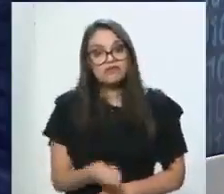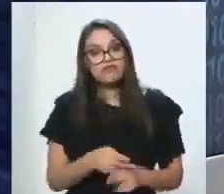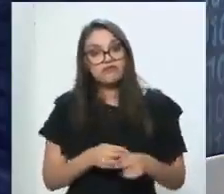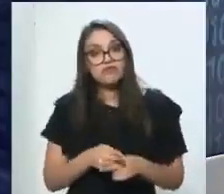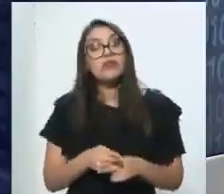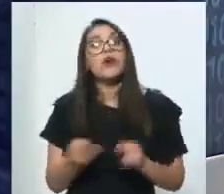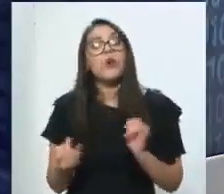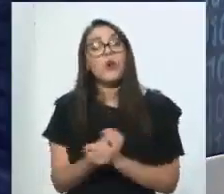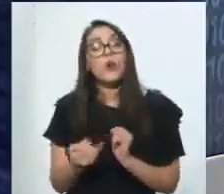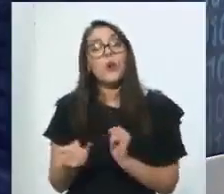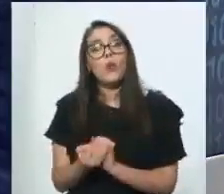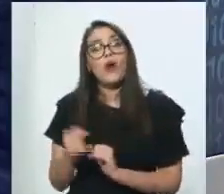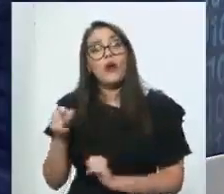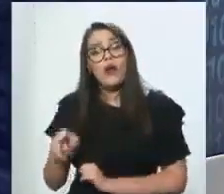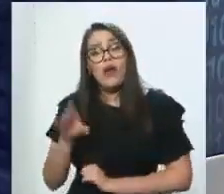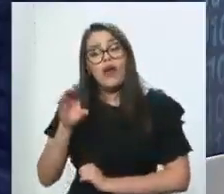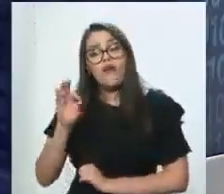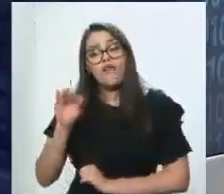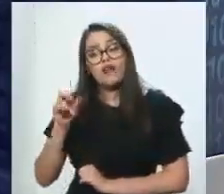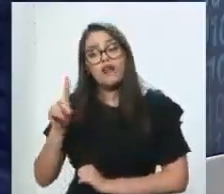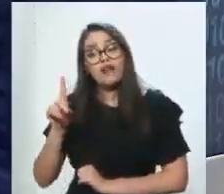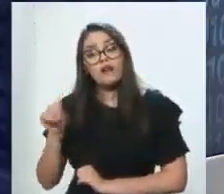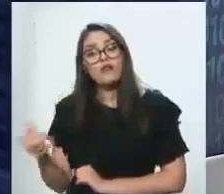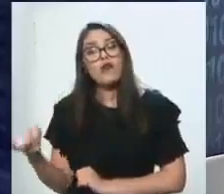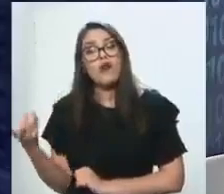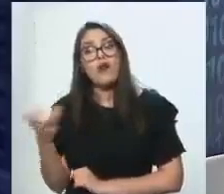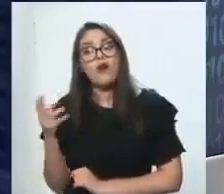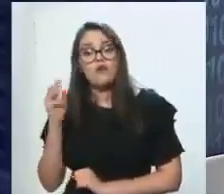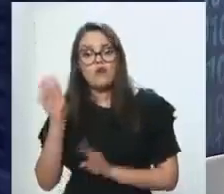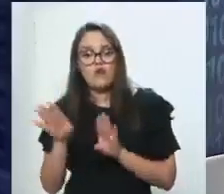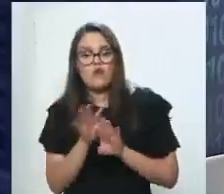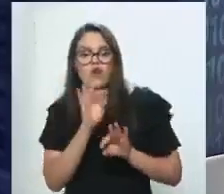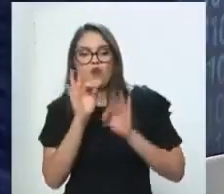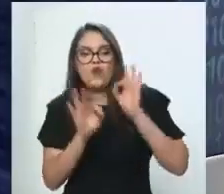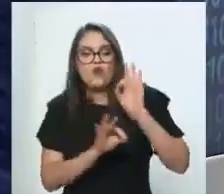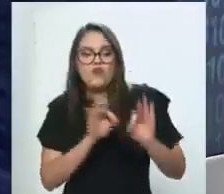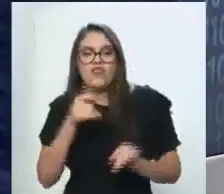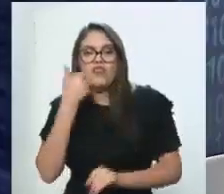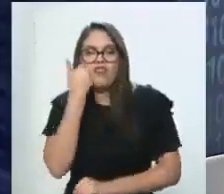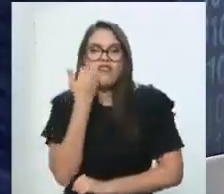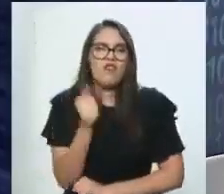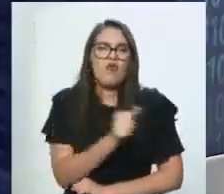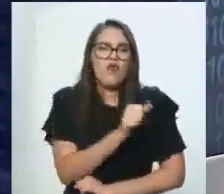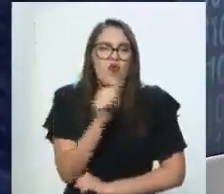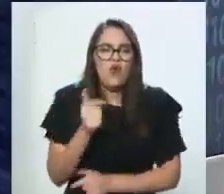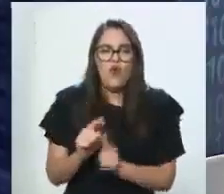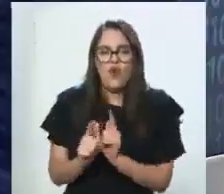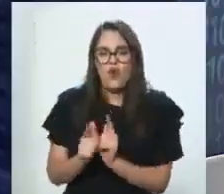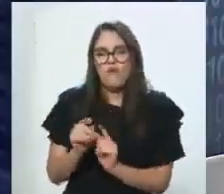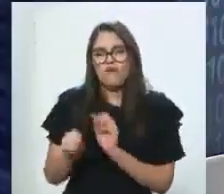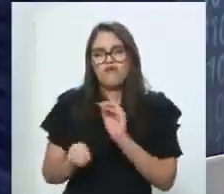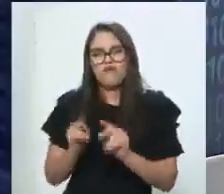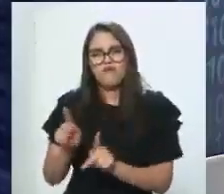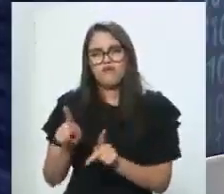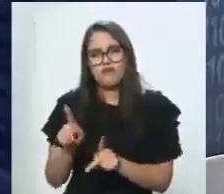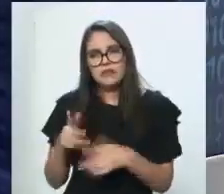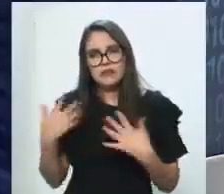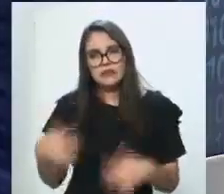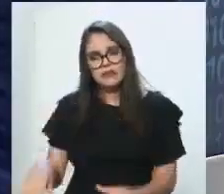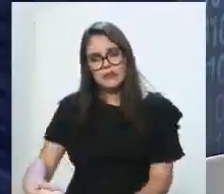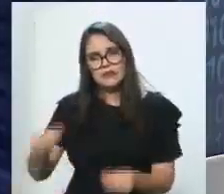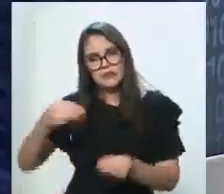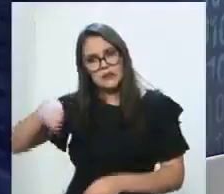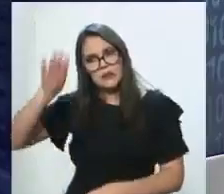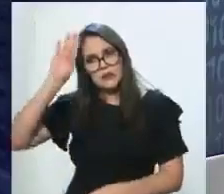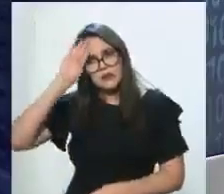ahí la acusación de que el candidato Fernando Haddad había hecho apología del incesto en uno de sus libros, y caray, el polémico kit